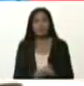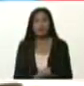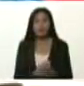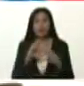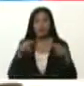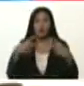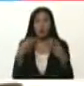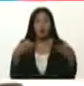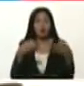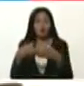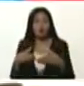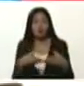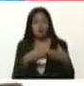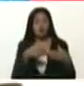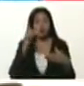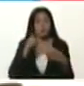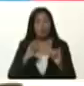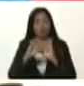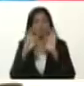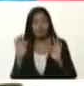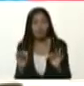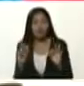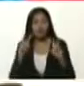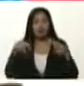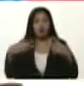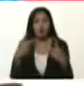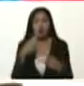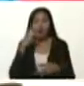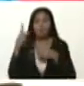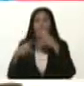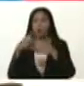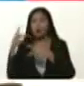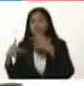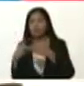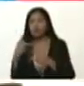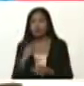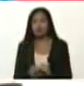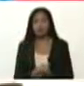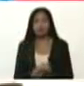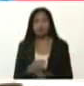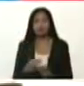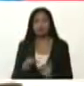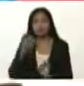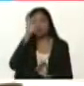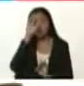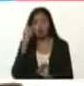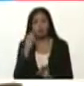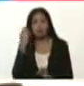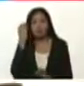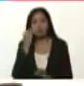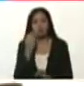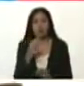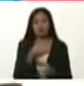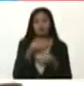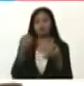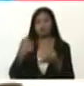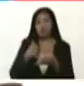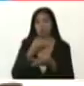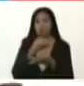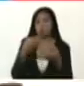los equipos, renovar las políticas. Nadie se crea que se la está comiendo,